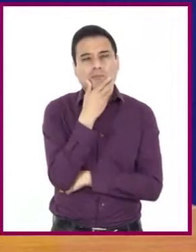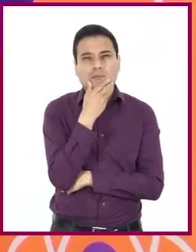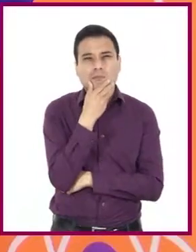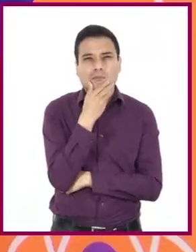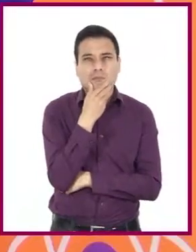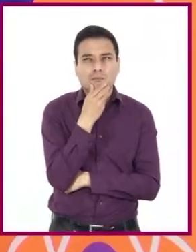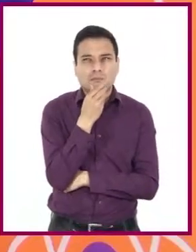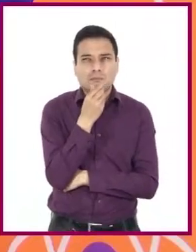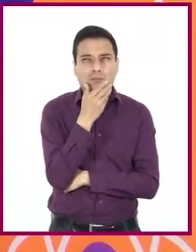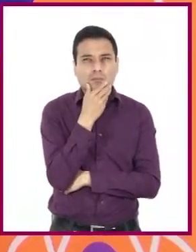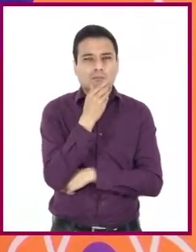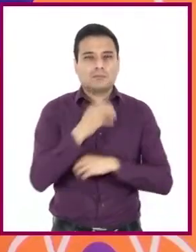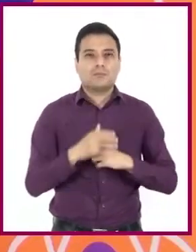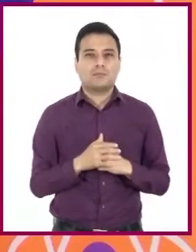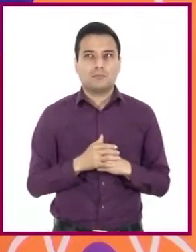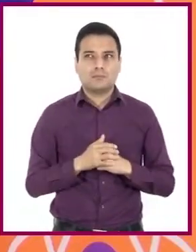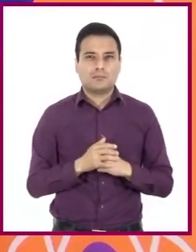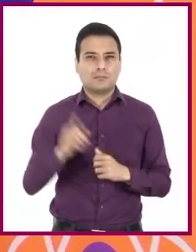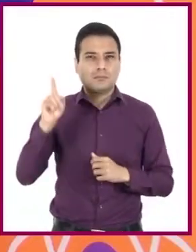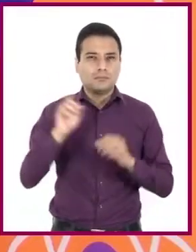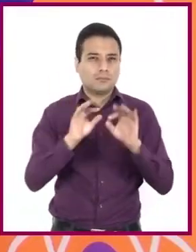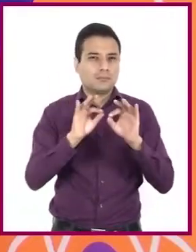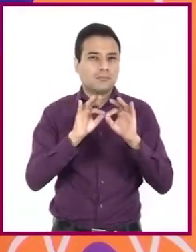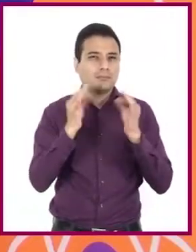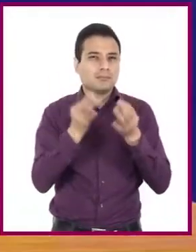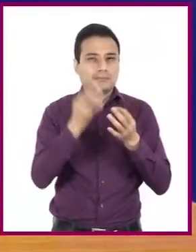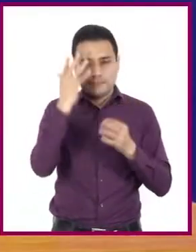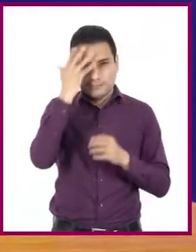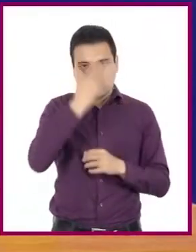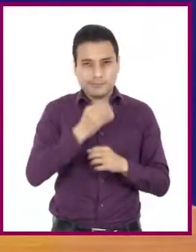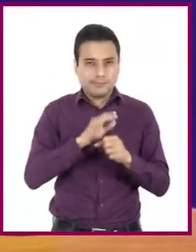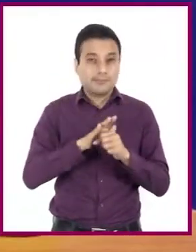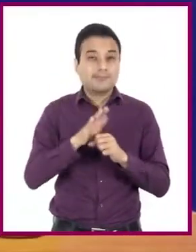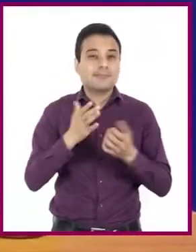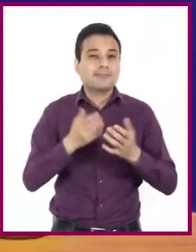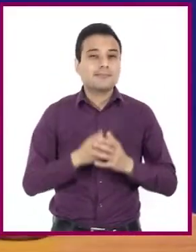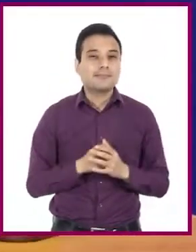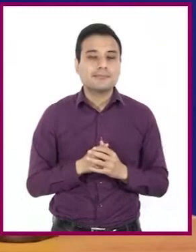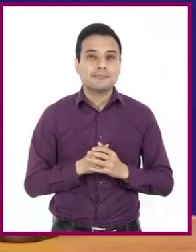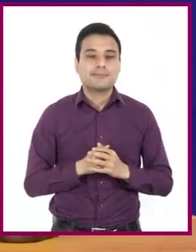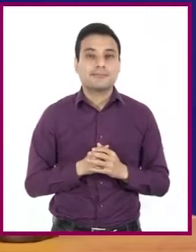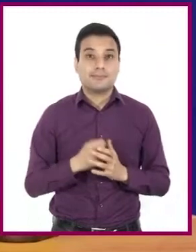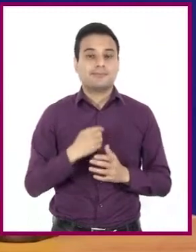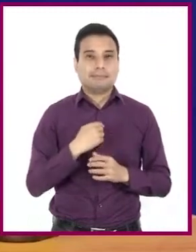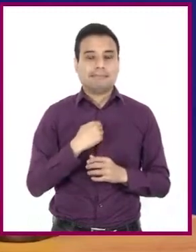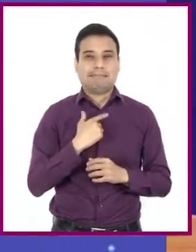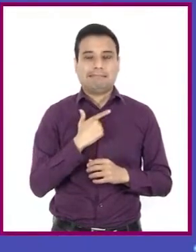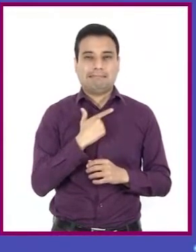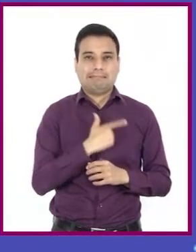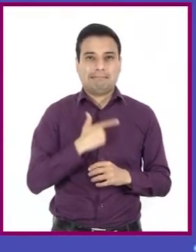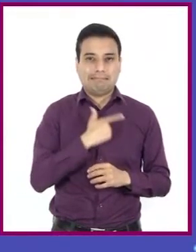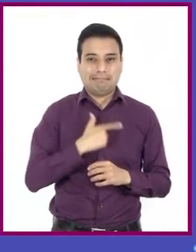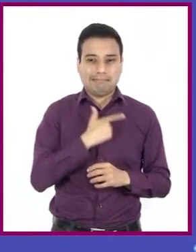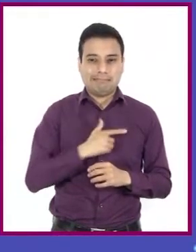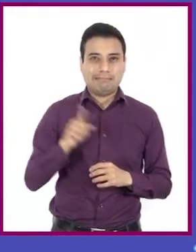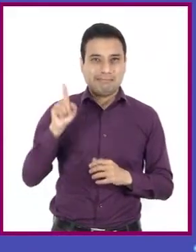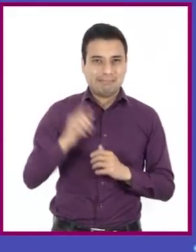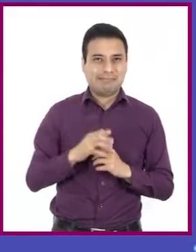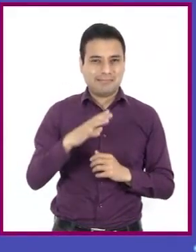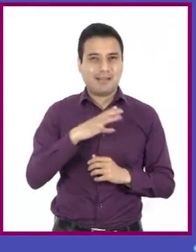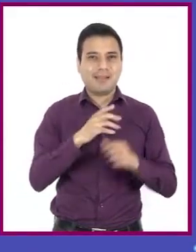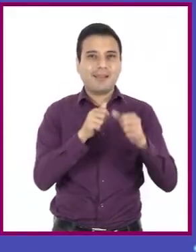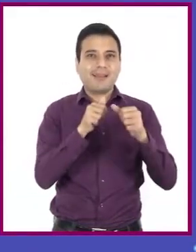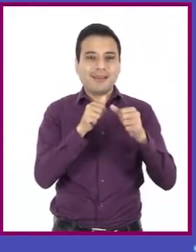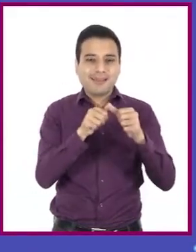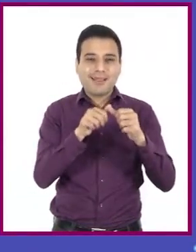¿Qué aspectos de forma se te hicieron llamativos? Bueno, me llamó la atención que estaban intercaladas las palabras